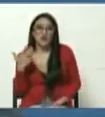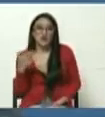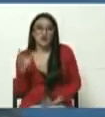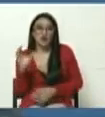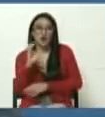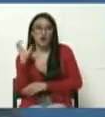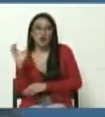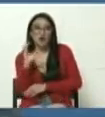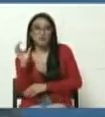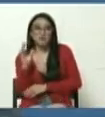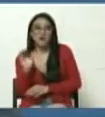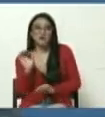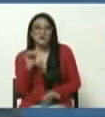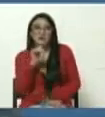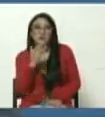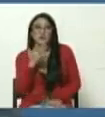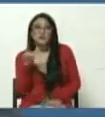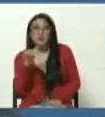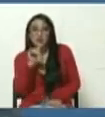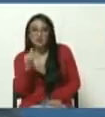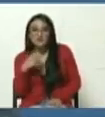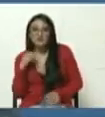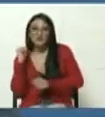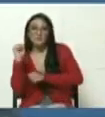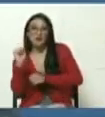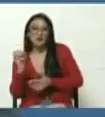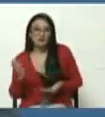de si denunciaban,